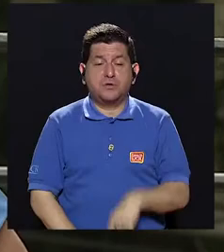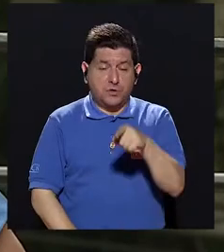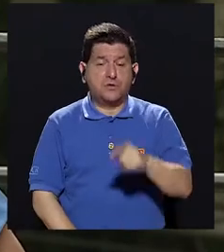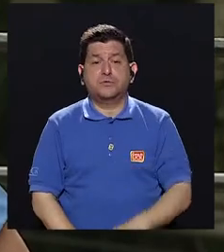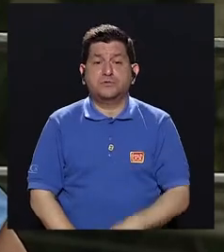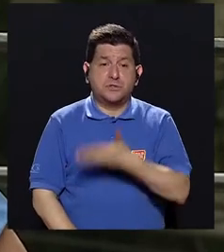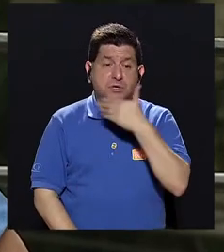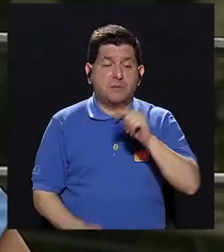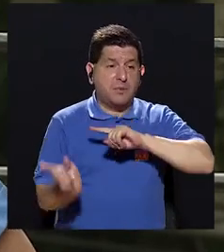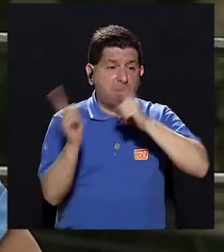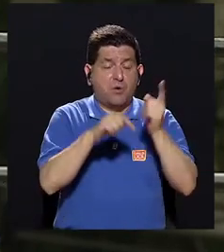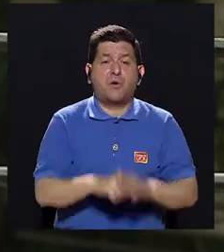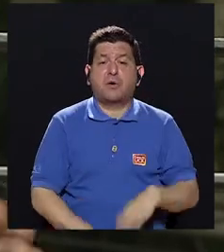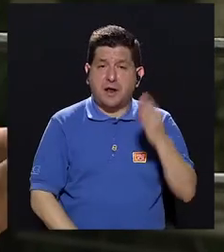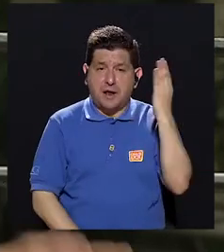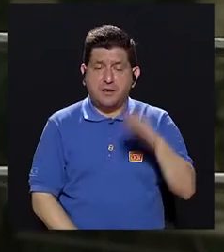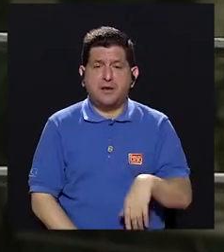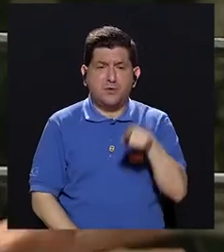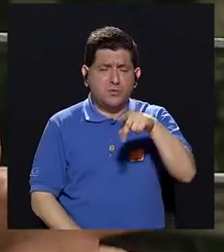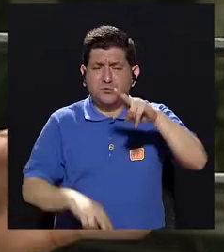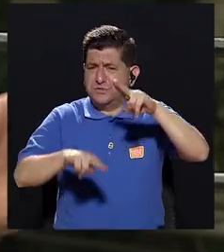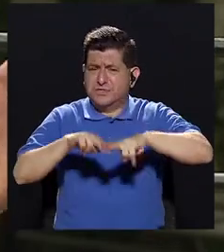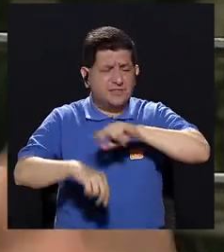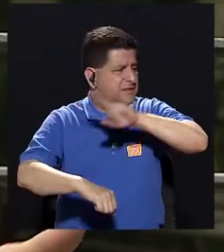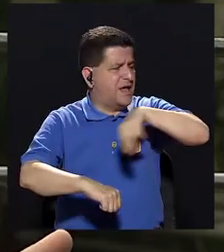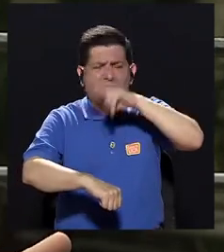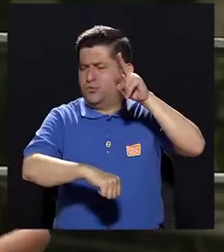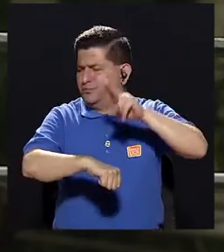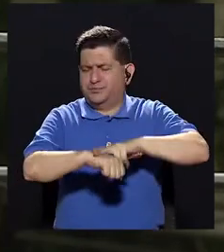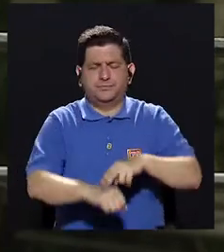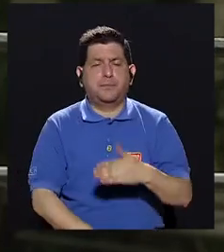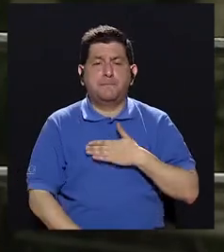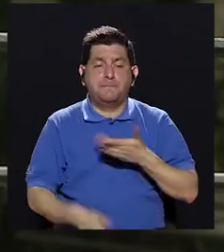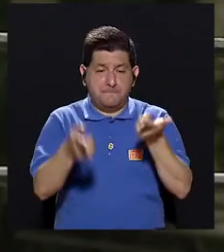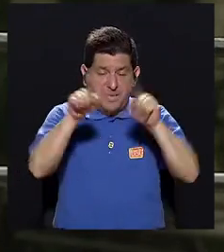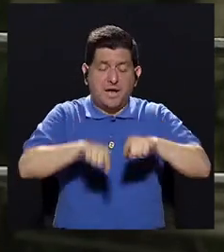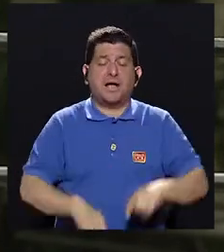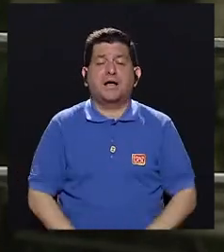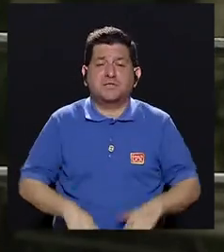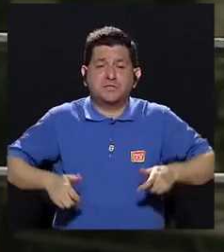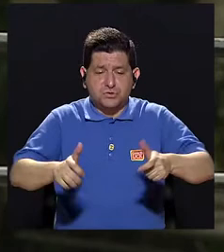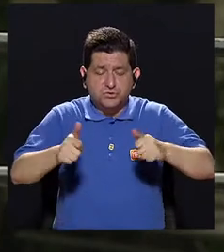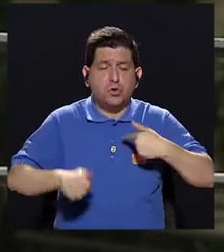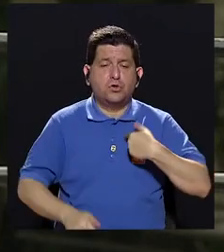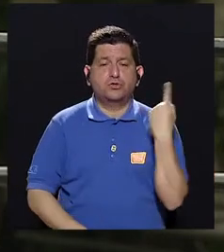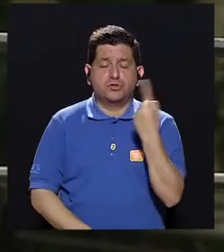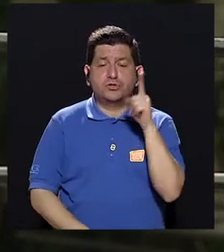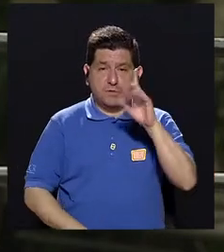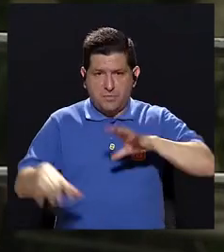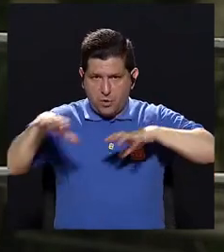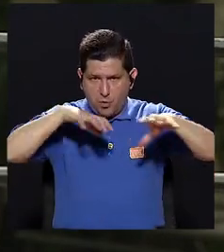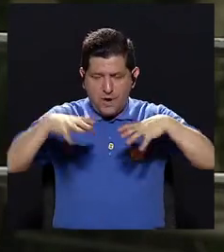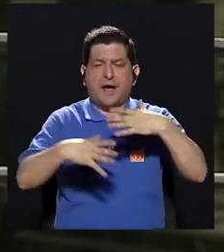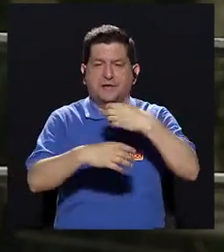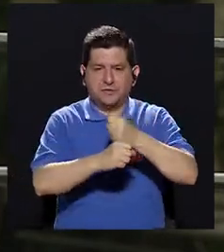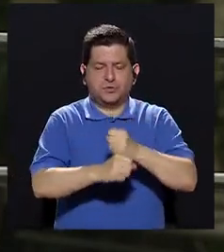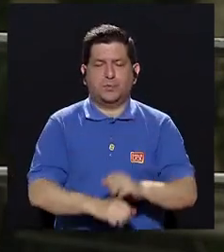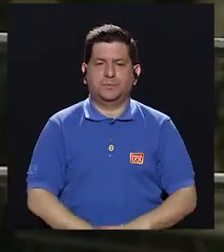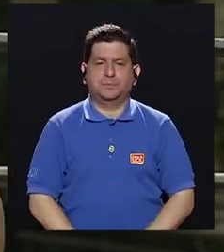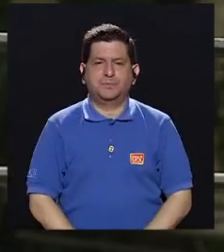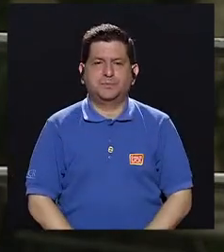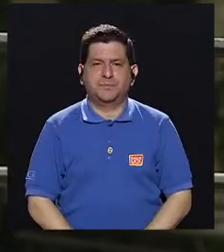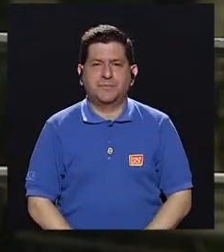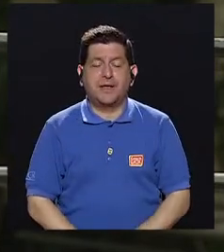puedas ir hasta mejor al baño, etc. El solo hecho de que estés sentado no es una posición normal. Por ejemplo, en el caso mío, que yo estoy en silla de ruedas, yo siempre estoy haciendo este movimiento, ¿verdad?